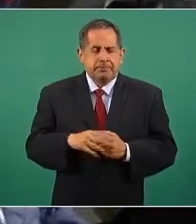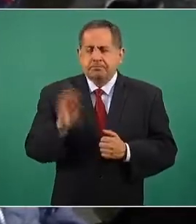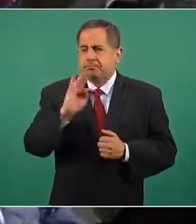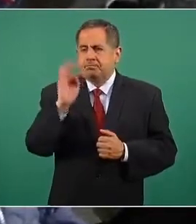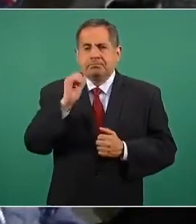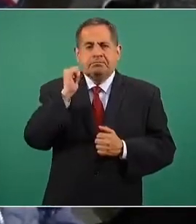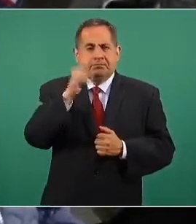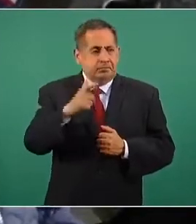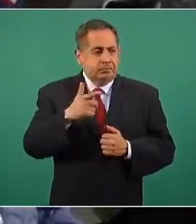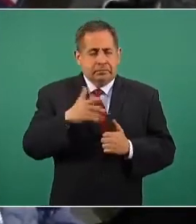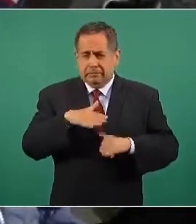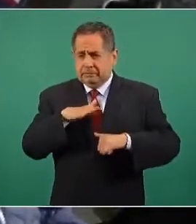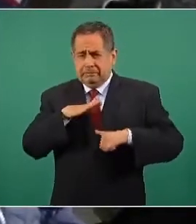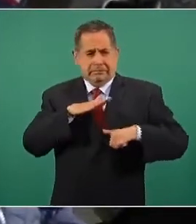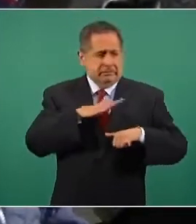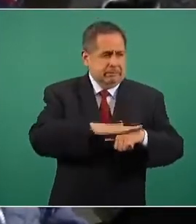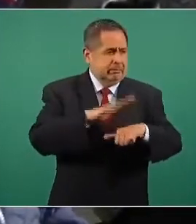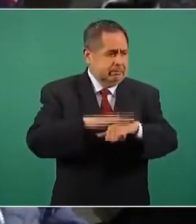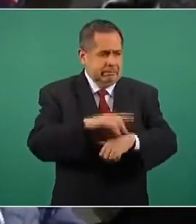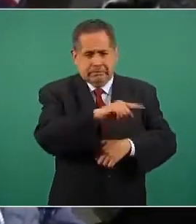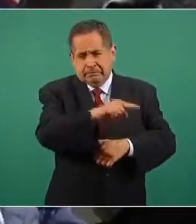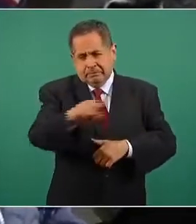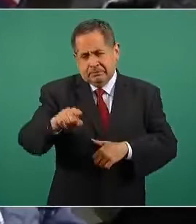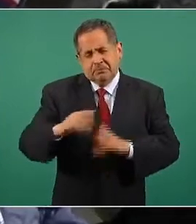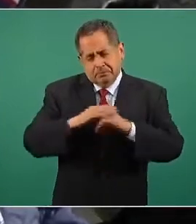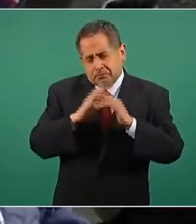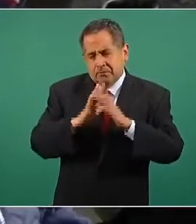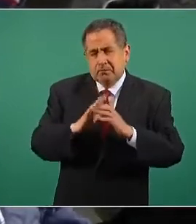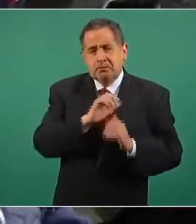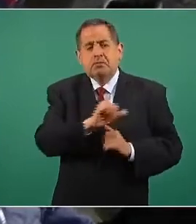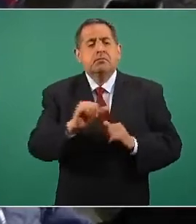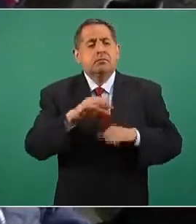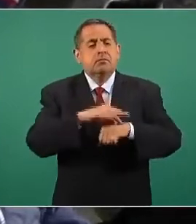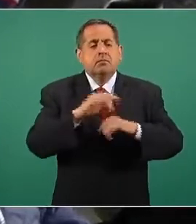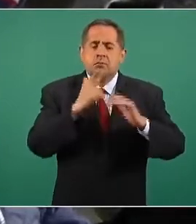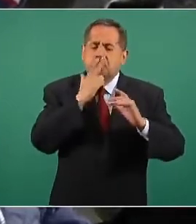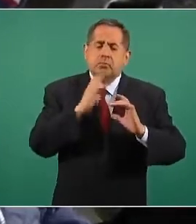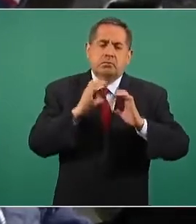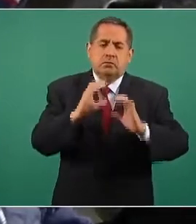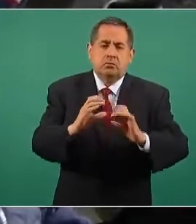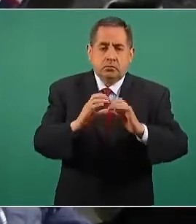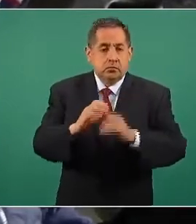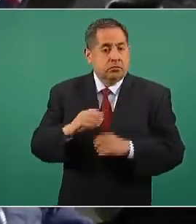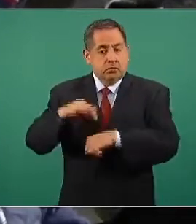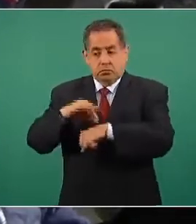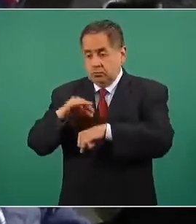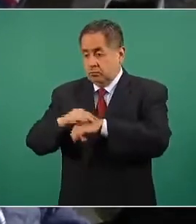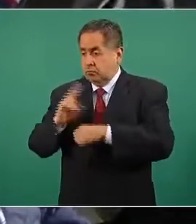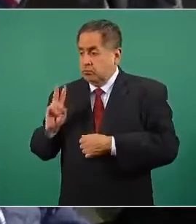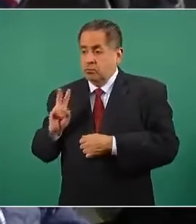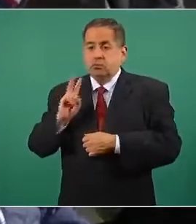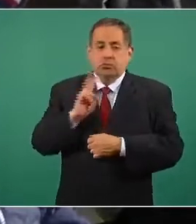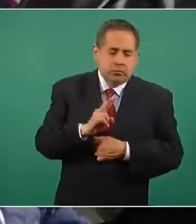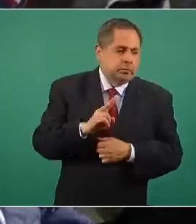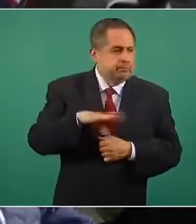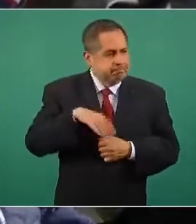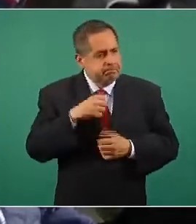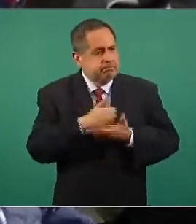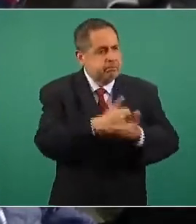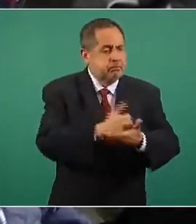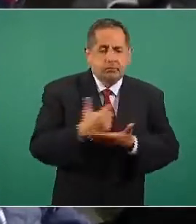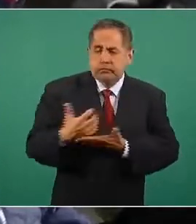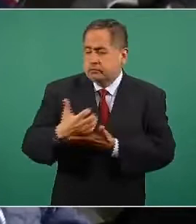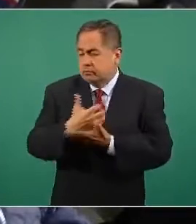comunicación a los pobladores de que cuiden a los doctores, porque literal ellos van a su suerte ganando un